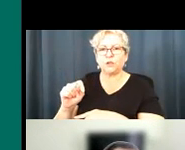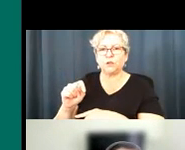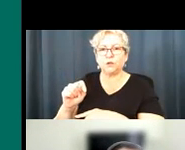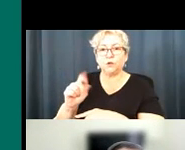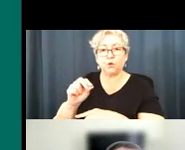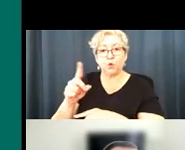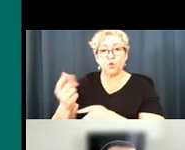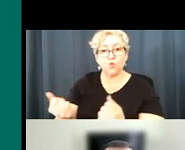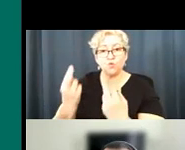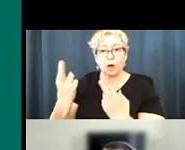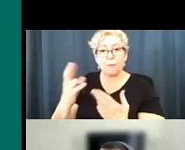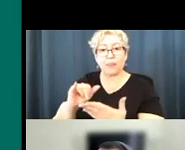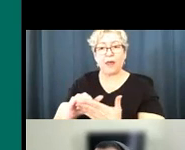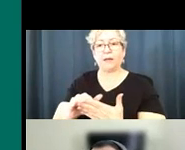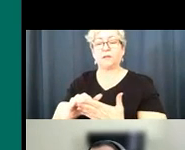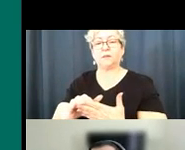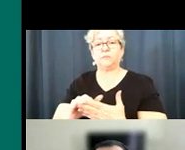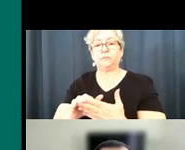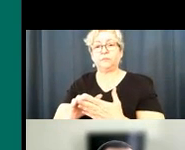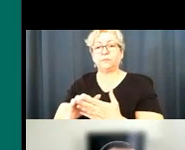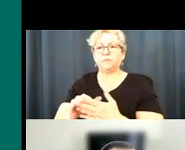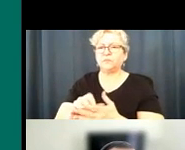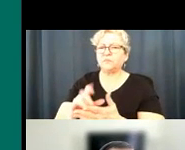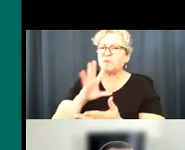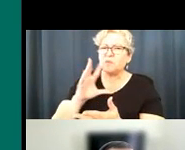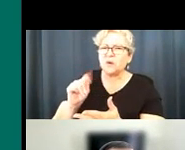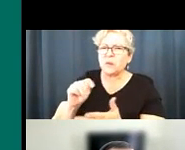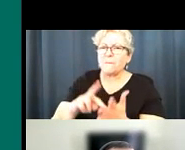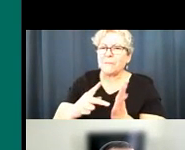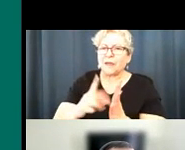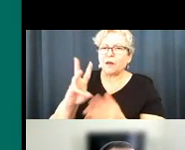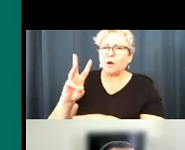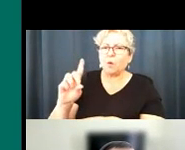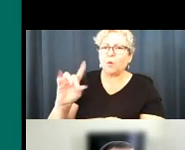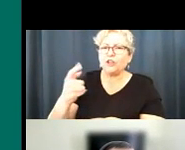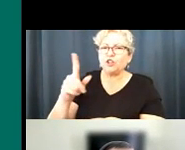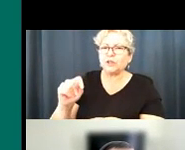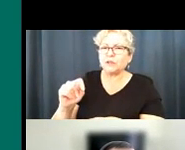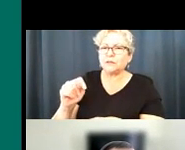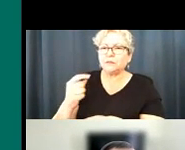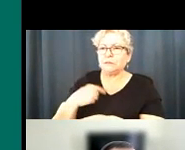¿Usted los recomienda? Bueno, ¿de qué estamos hablando con widget?